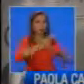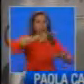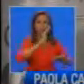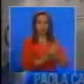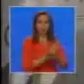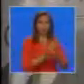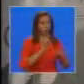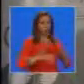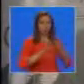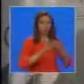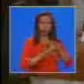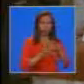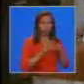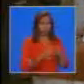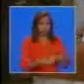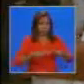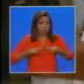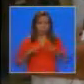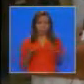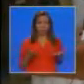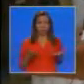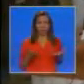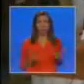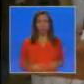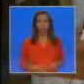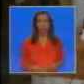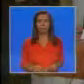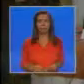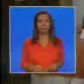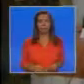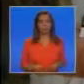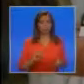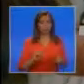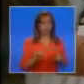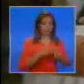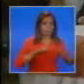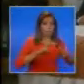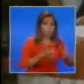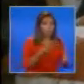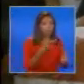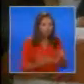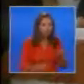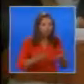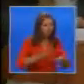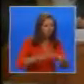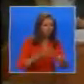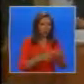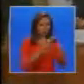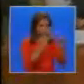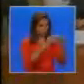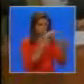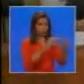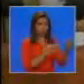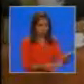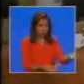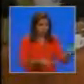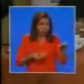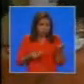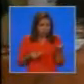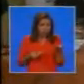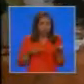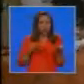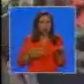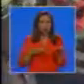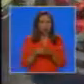Esta notificación nosotros no la tenemos. Y esperarán a que el informe del accidente sea emitido antes de considerar sanciones como las que fueron impuestas a la